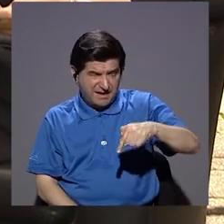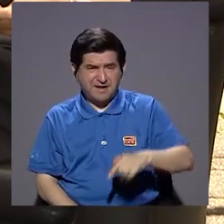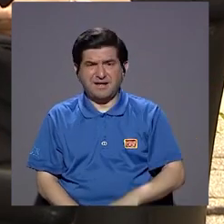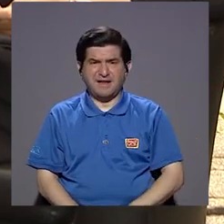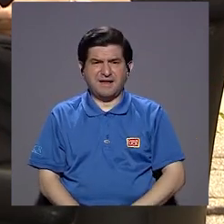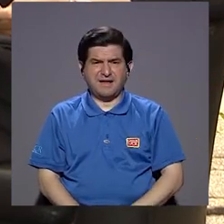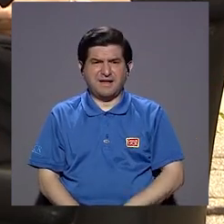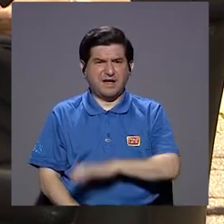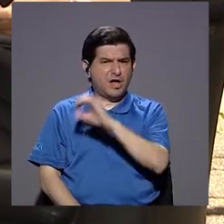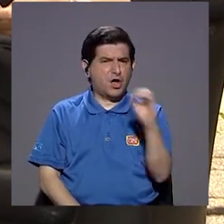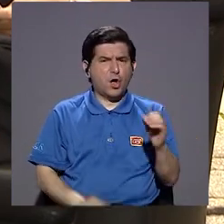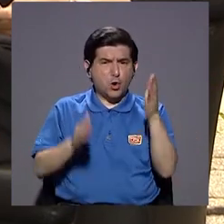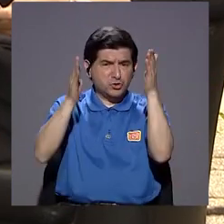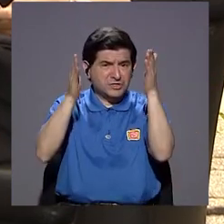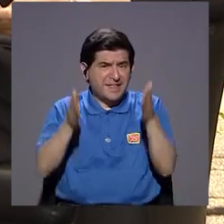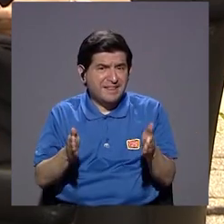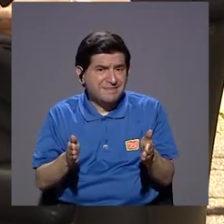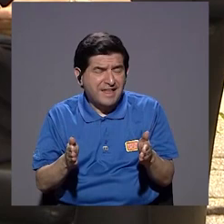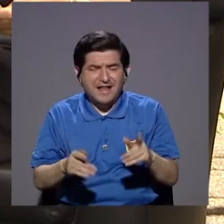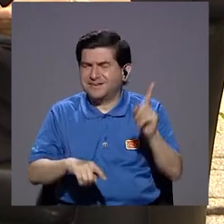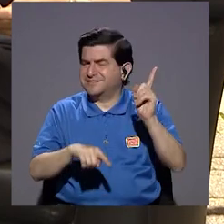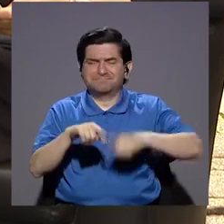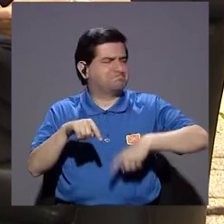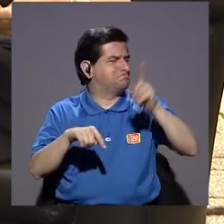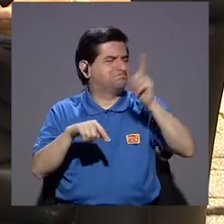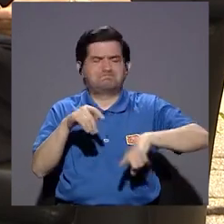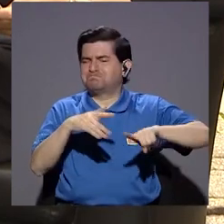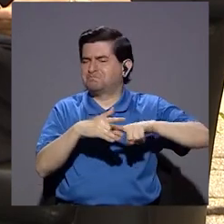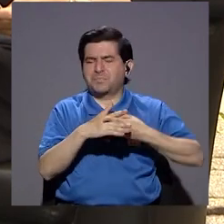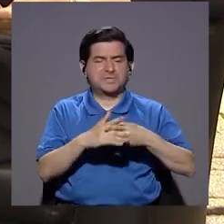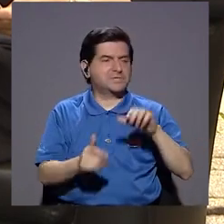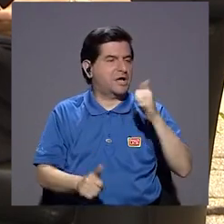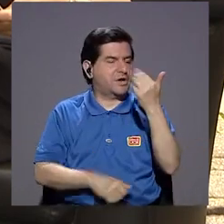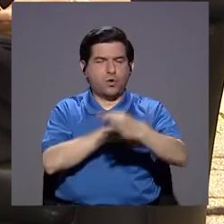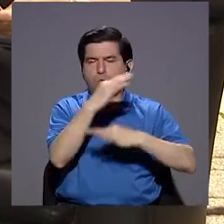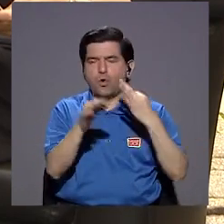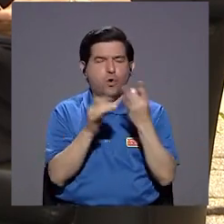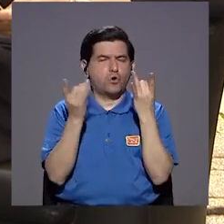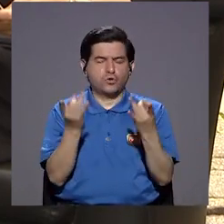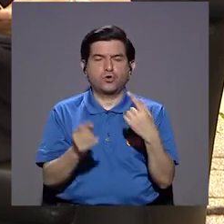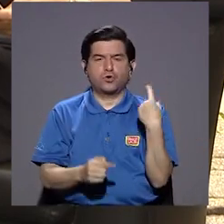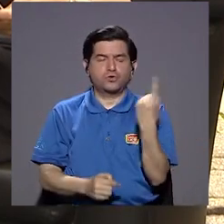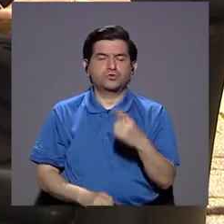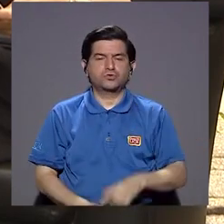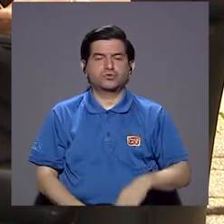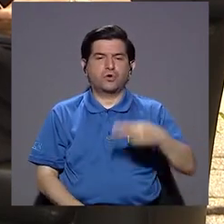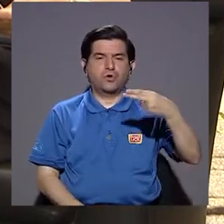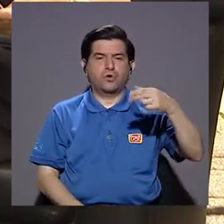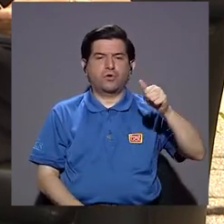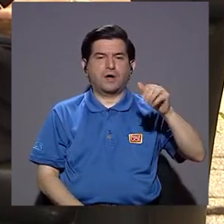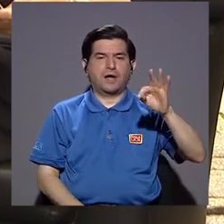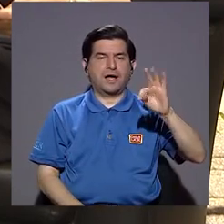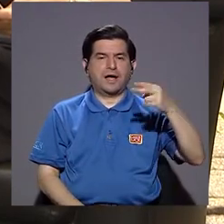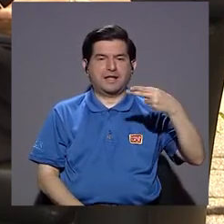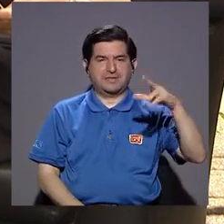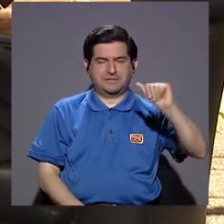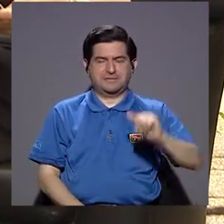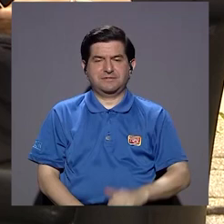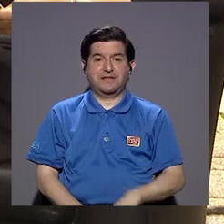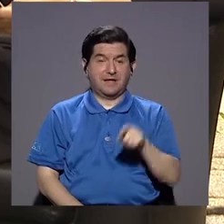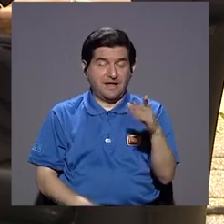decían que los occidentales no podían empezar con otro tipo de yoga que no fuera el Hatha Yoga, o sea, que